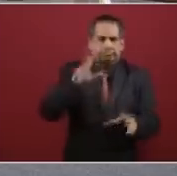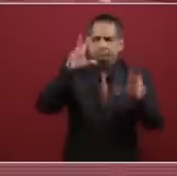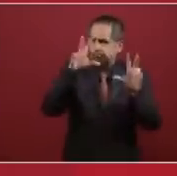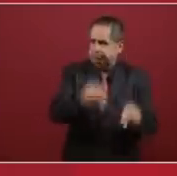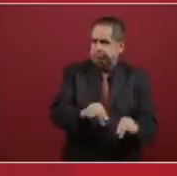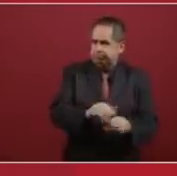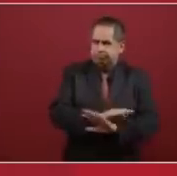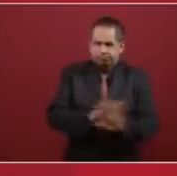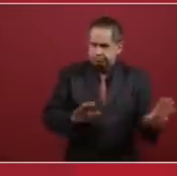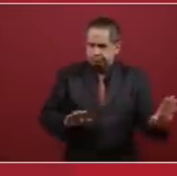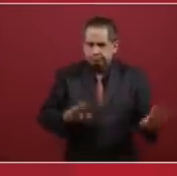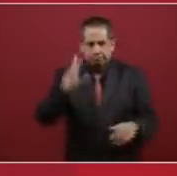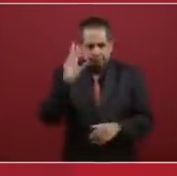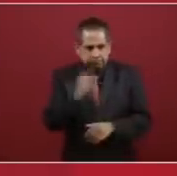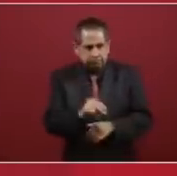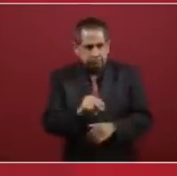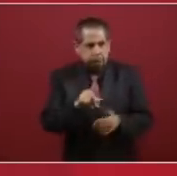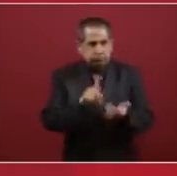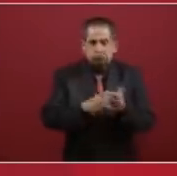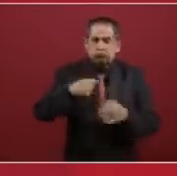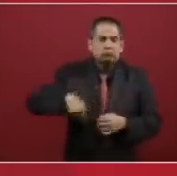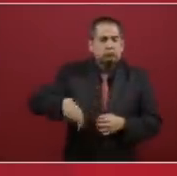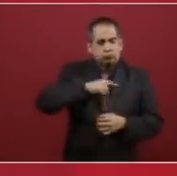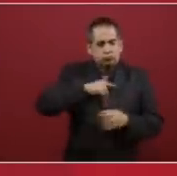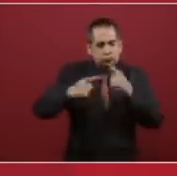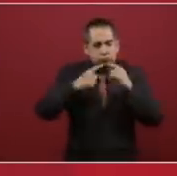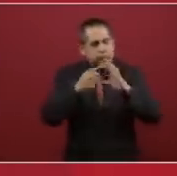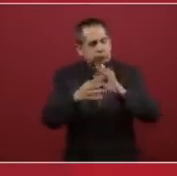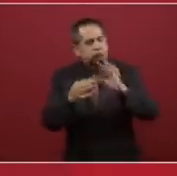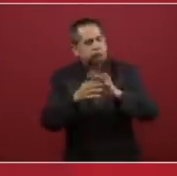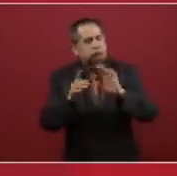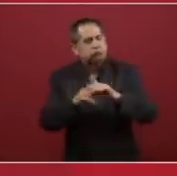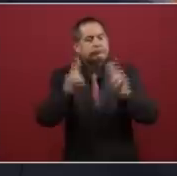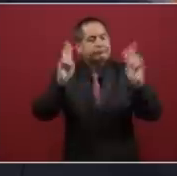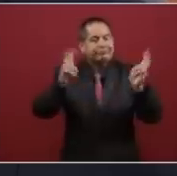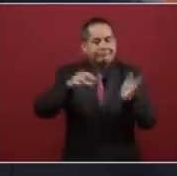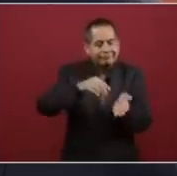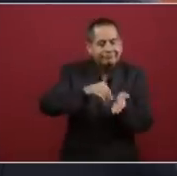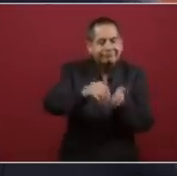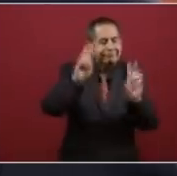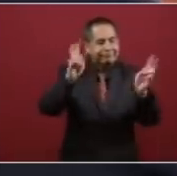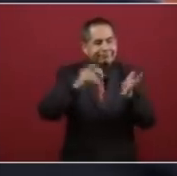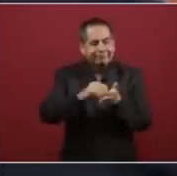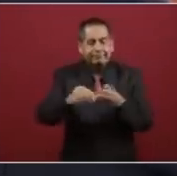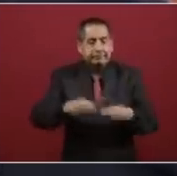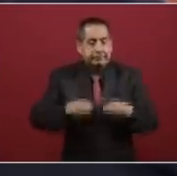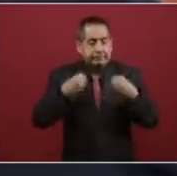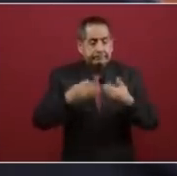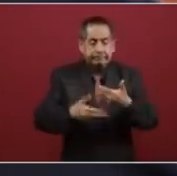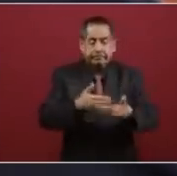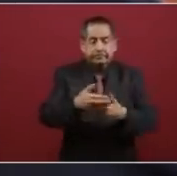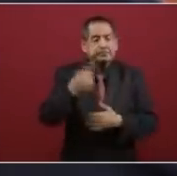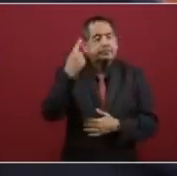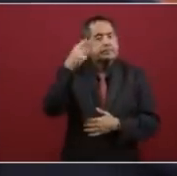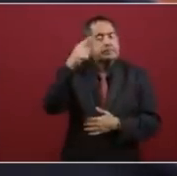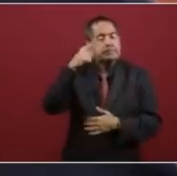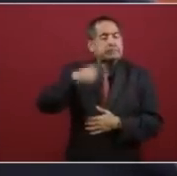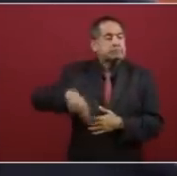distinta y el programa Sembrando Vida es para